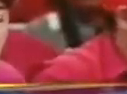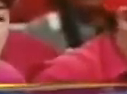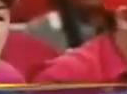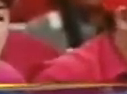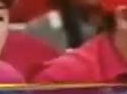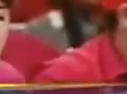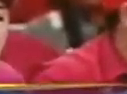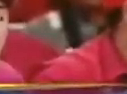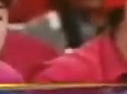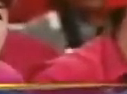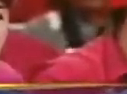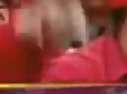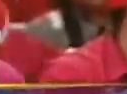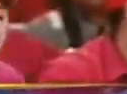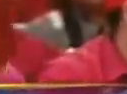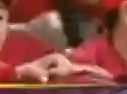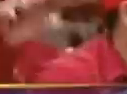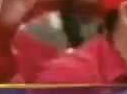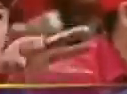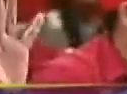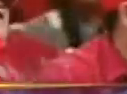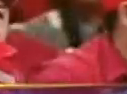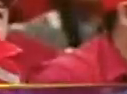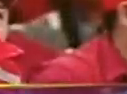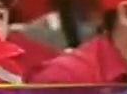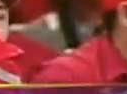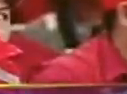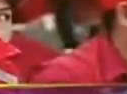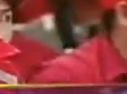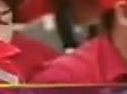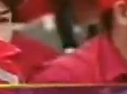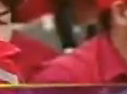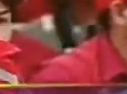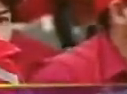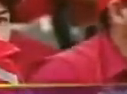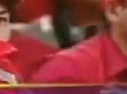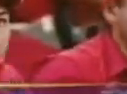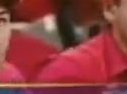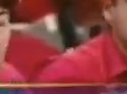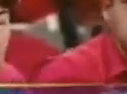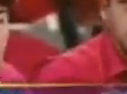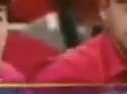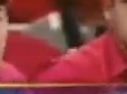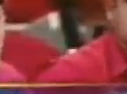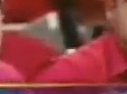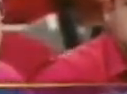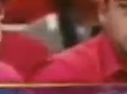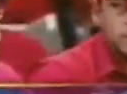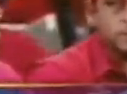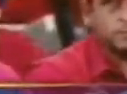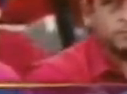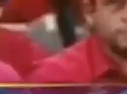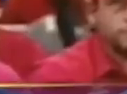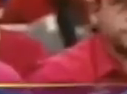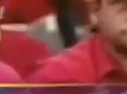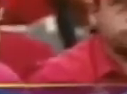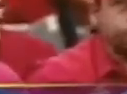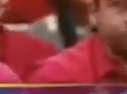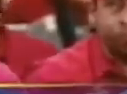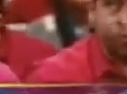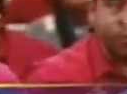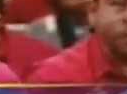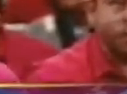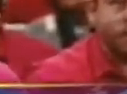país, en el cual durante largos meses, hay historiadores que incluso dicen que fueron 63